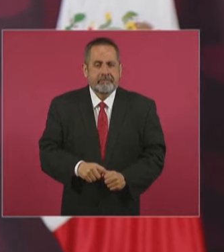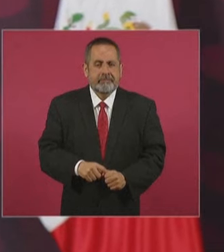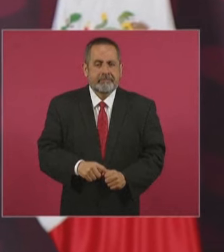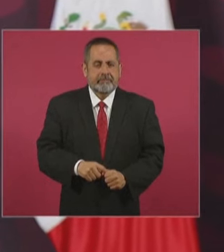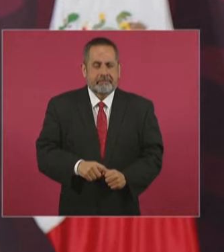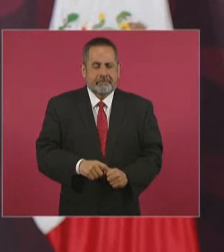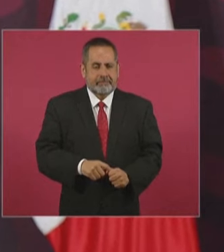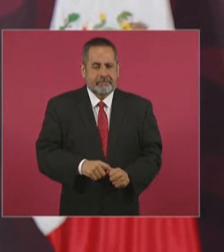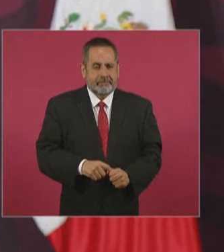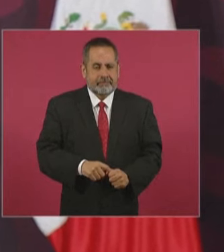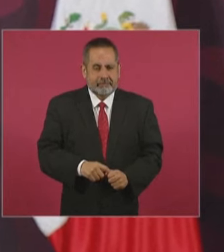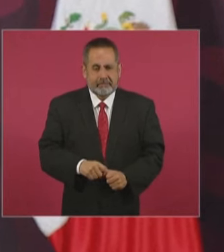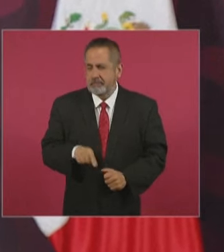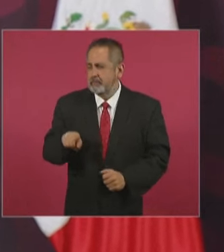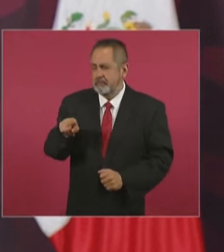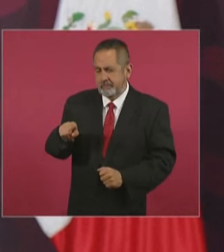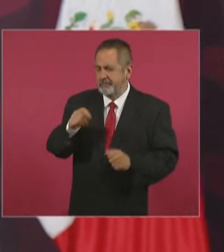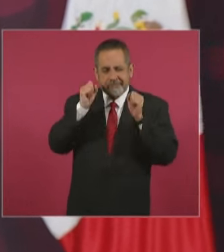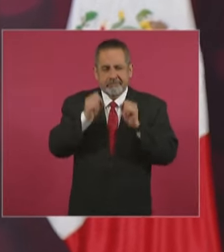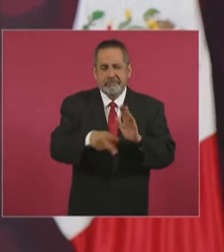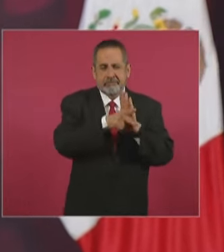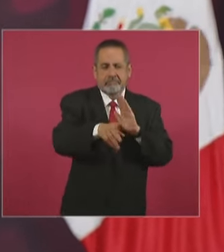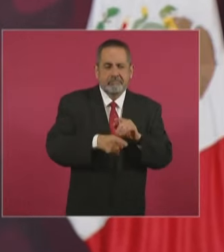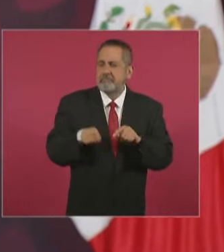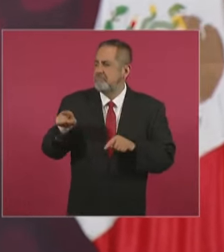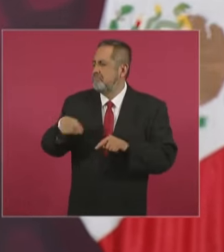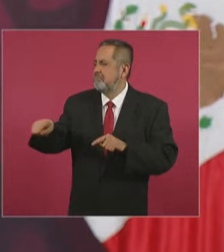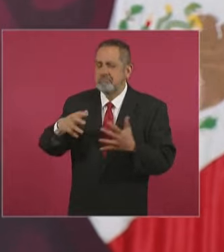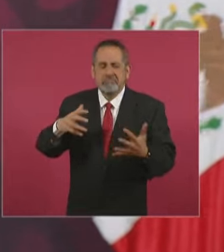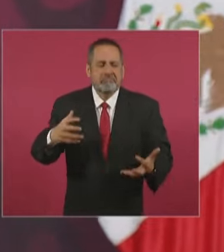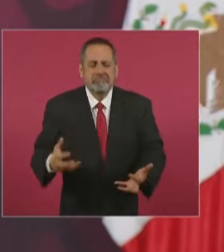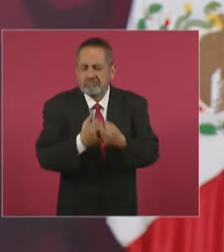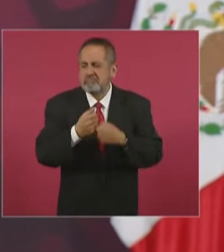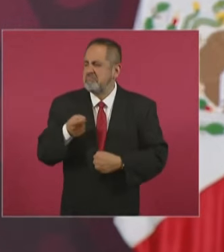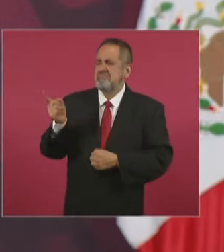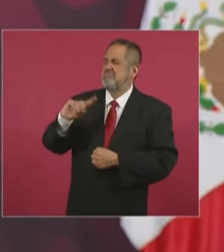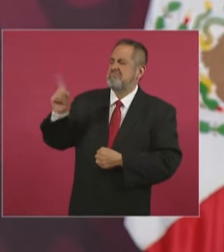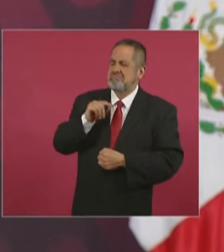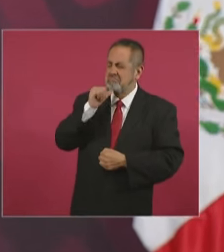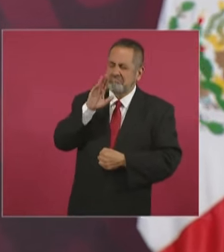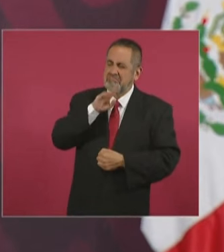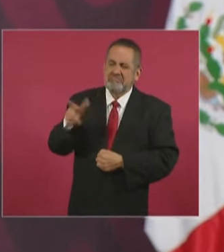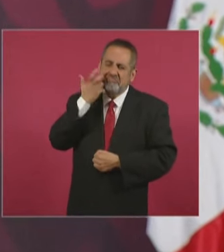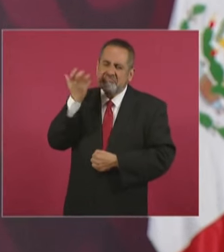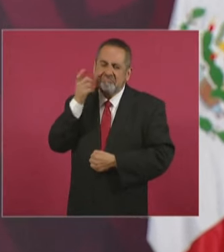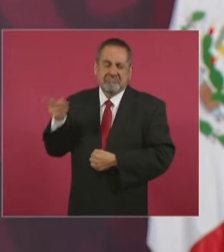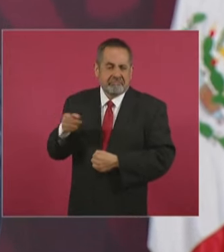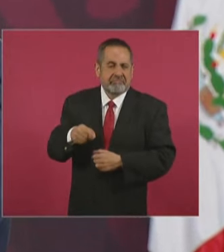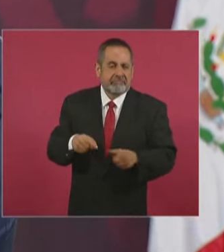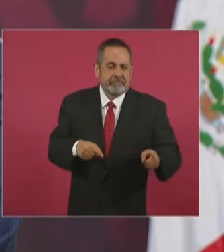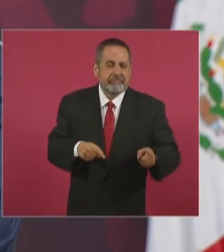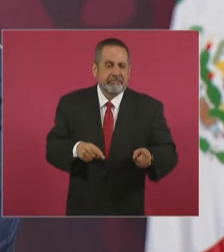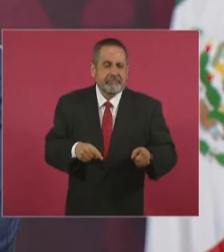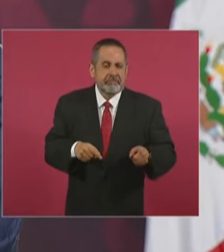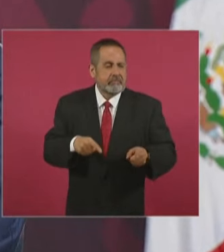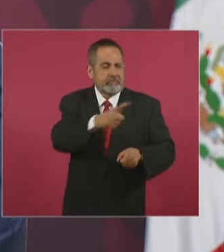eh liberados No fueron rescatados los